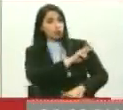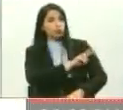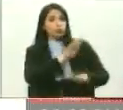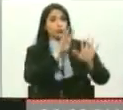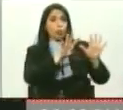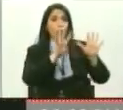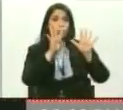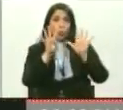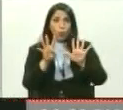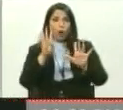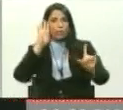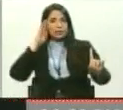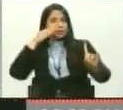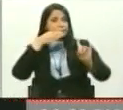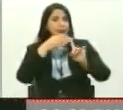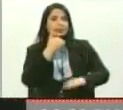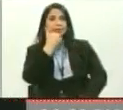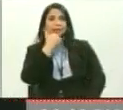299, rumbo a los